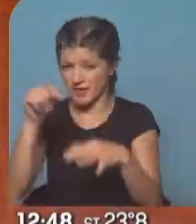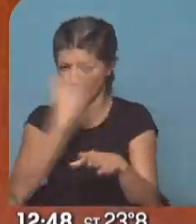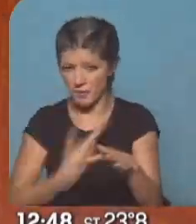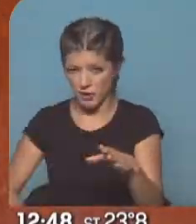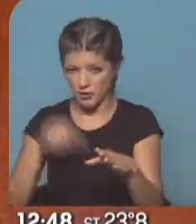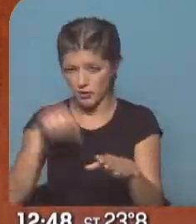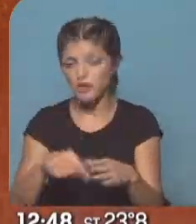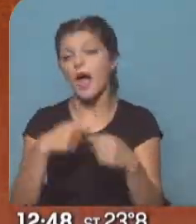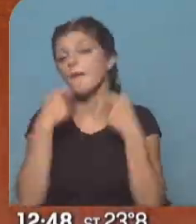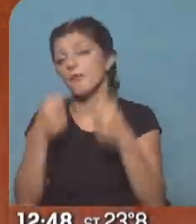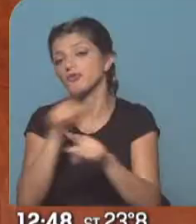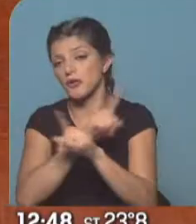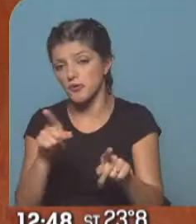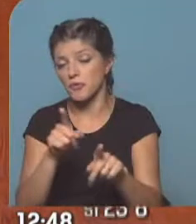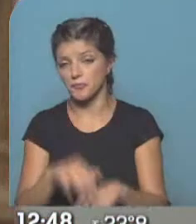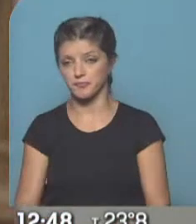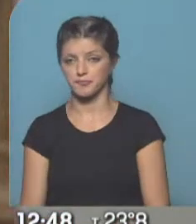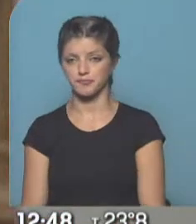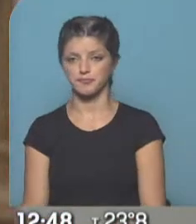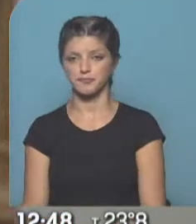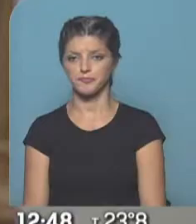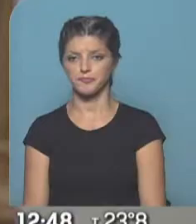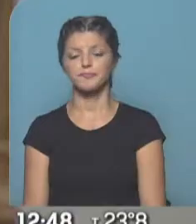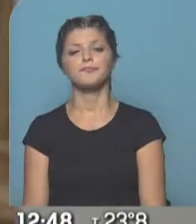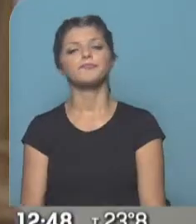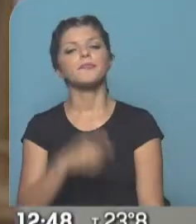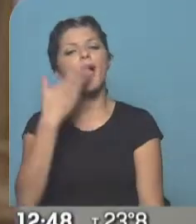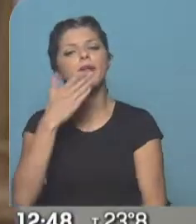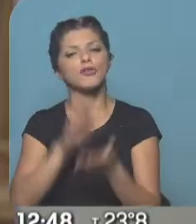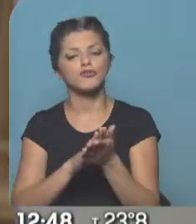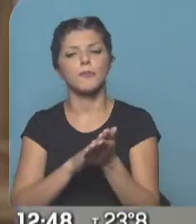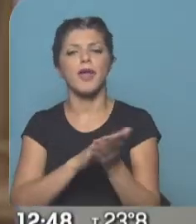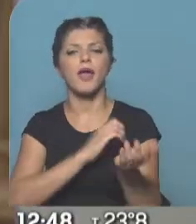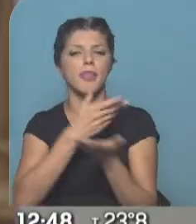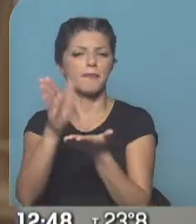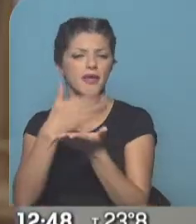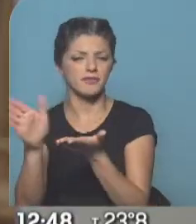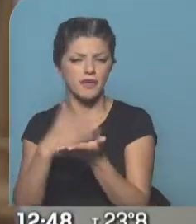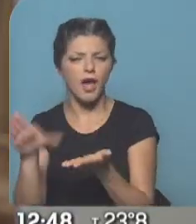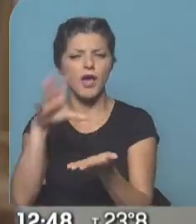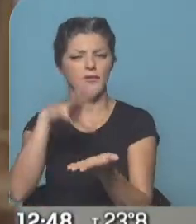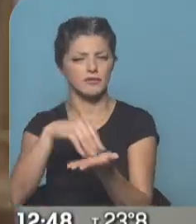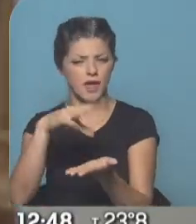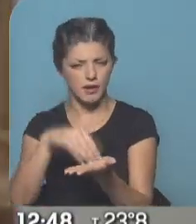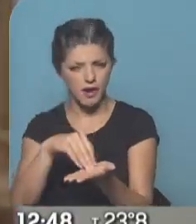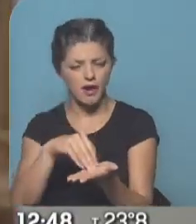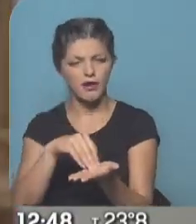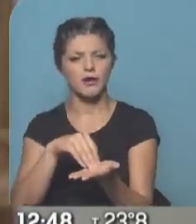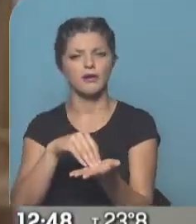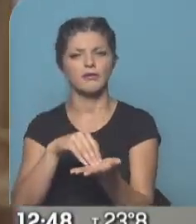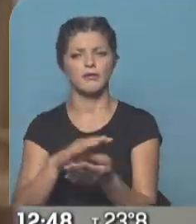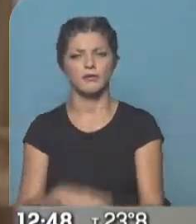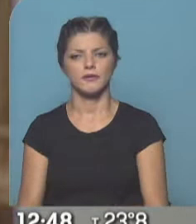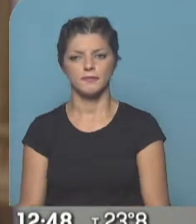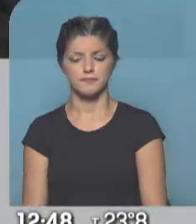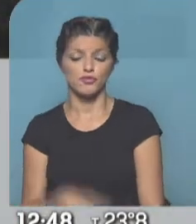no. Fortunato, hablaste del tema de los desplazados y también del tema de los territorios. Y ahí parece, la información que